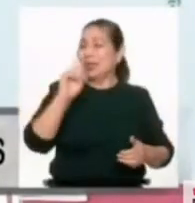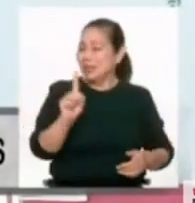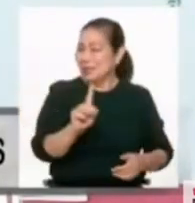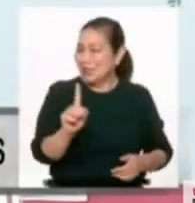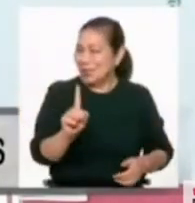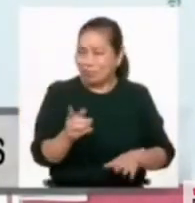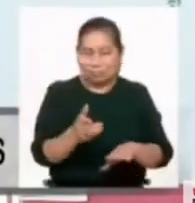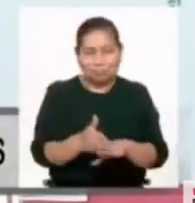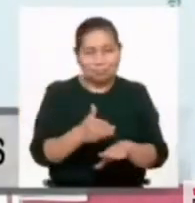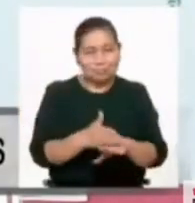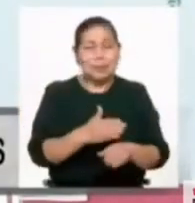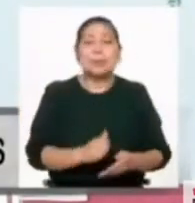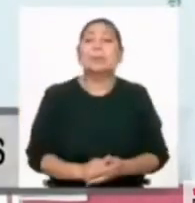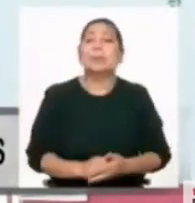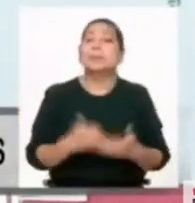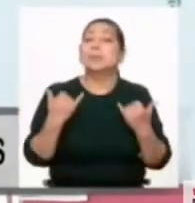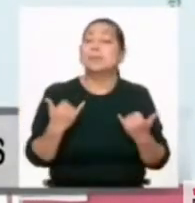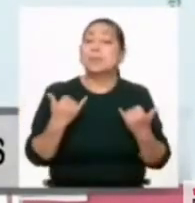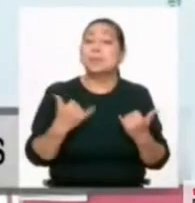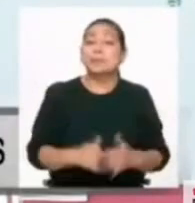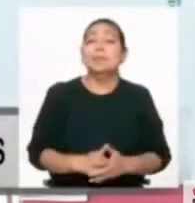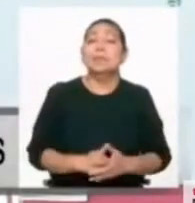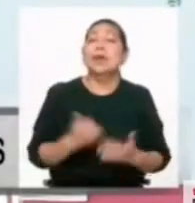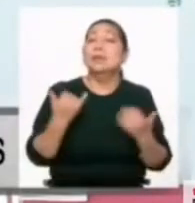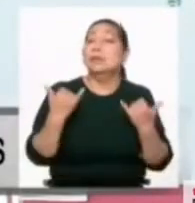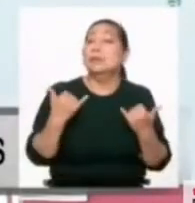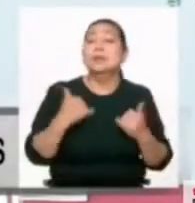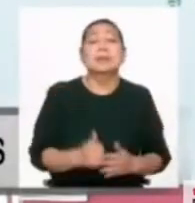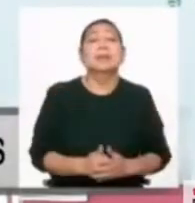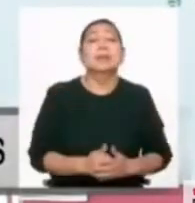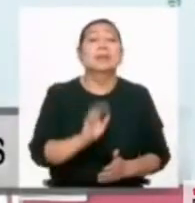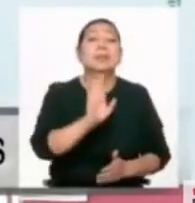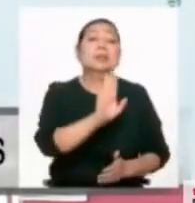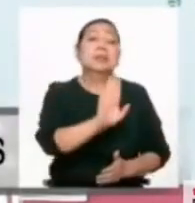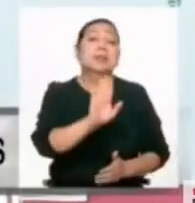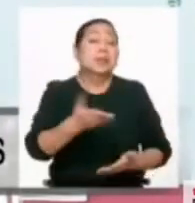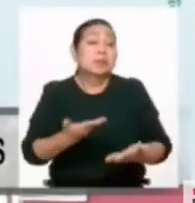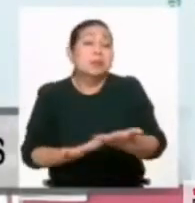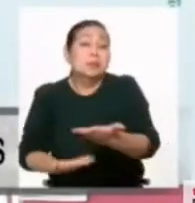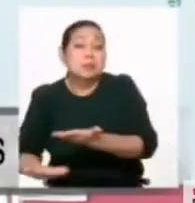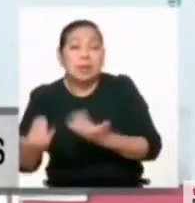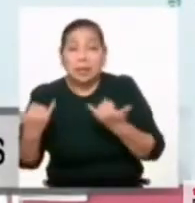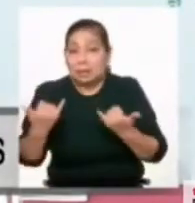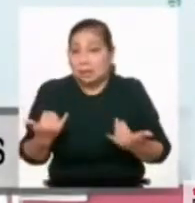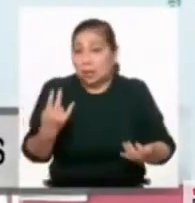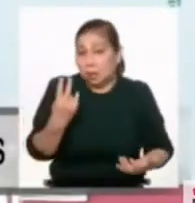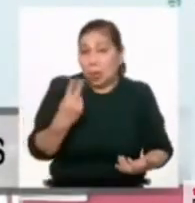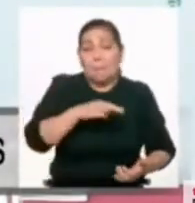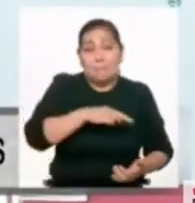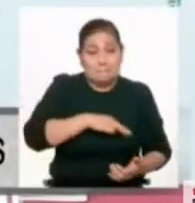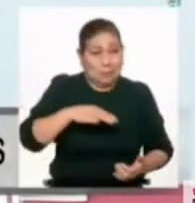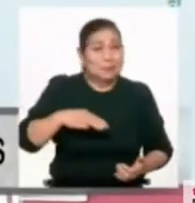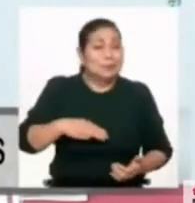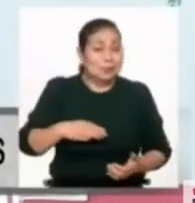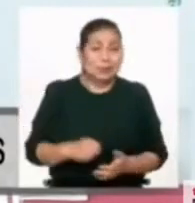se desarrolló ese hecho. Ahora ellos están negociando aquí. Hay